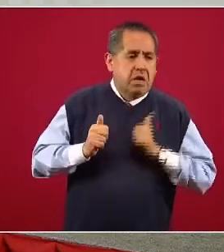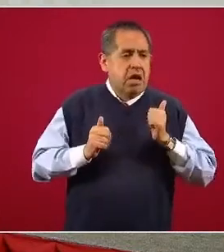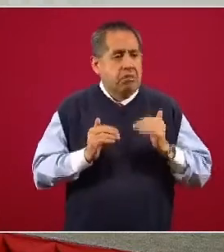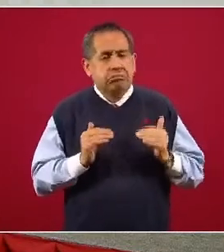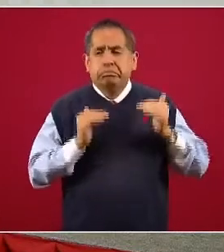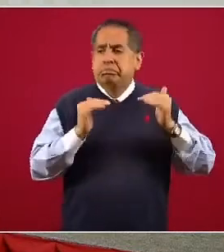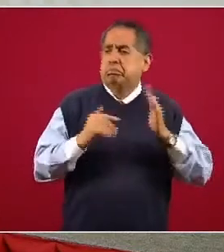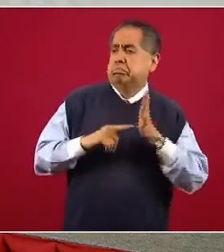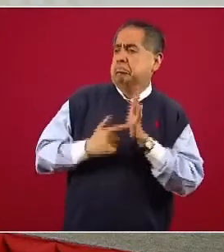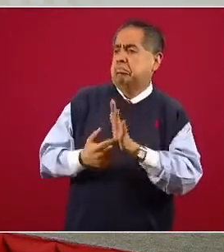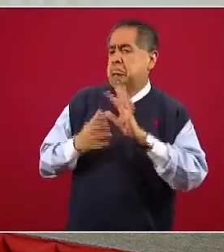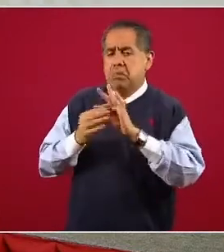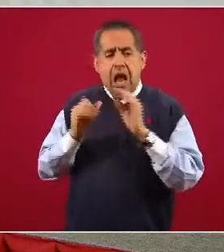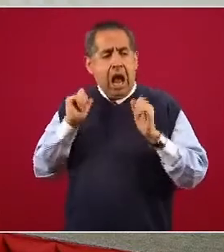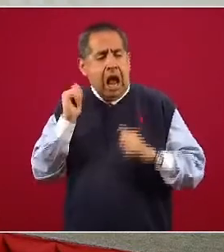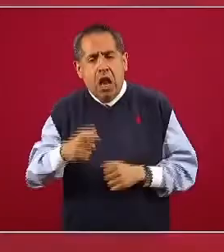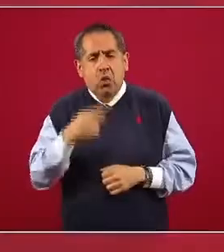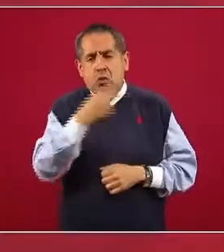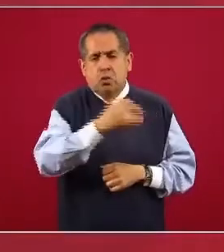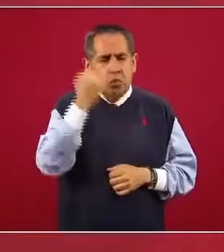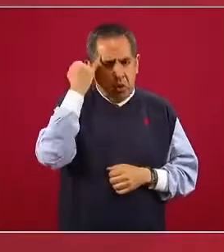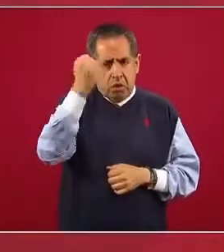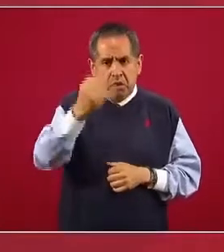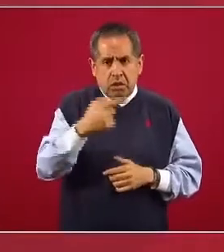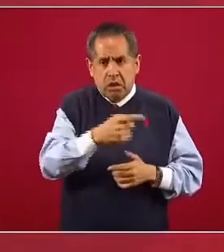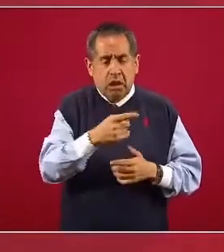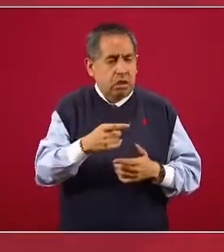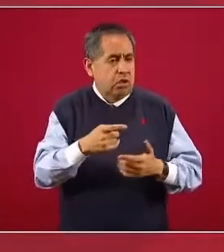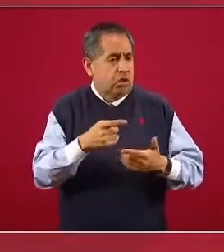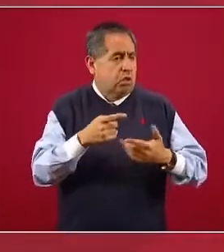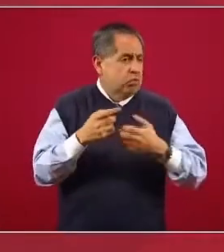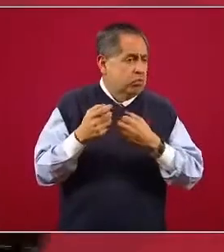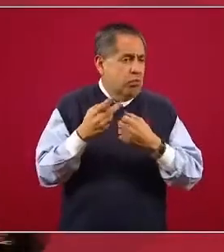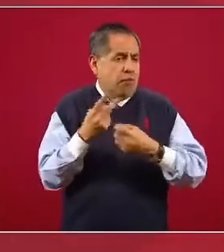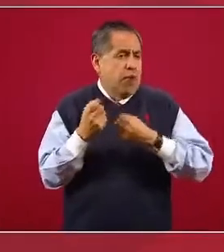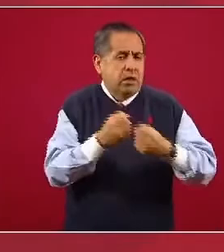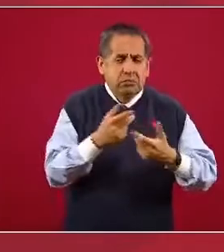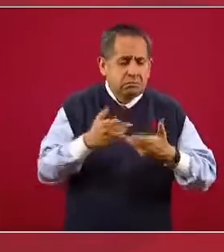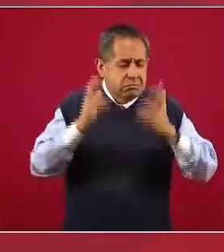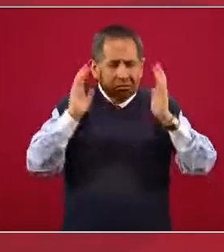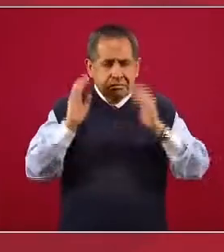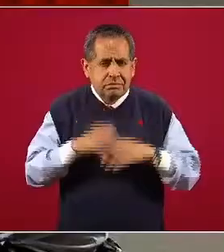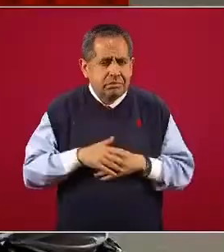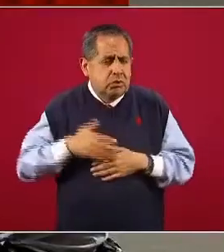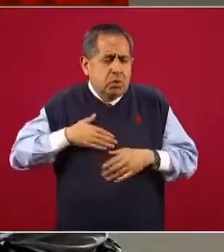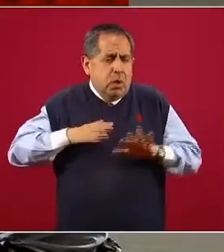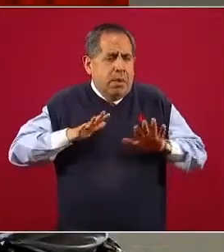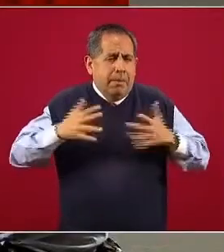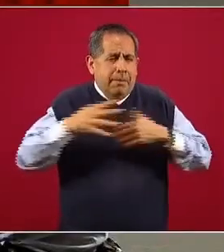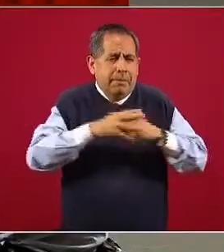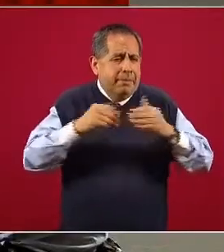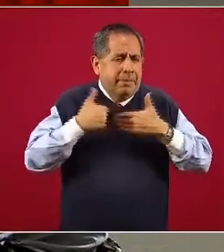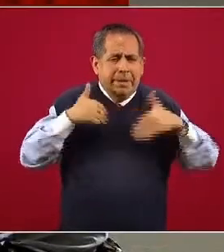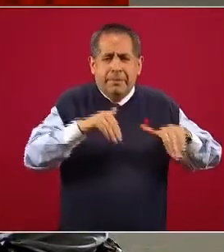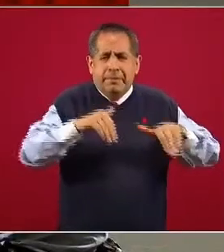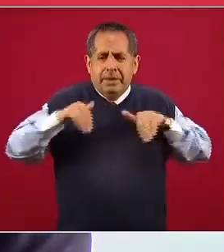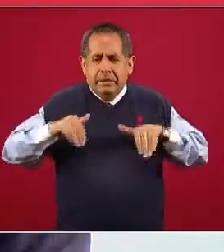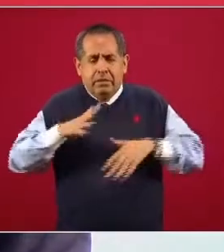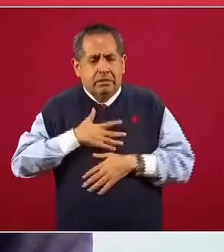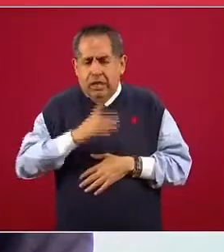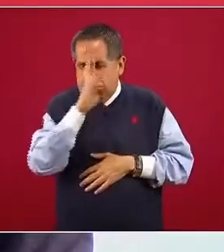para mostrar alguna clase de intensidad o fuerza. Yo no me meto en esas cosas, me parece que se les